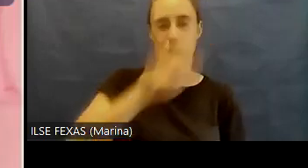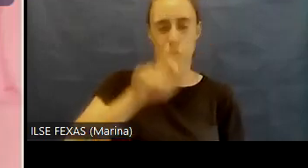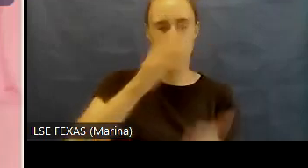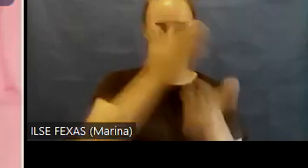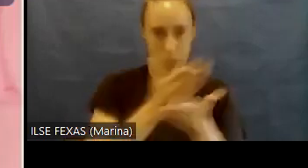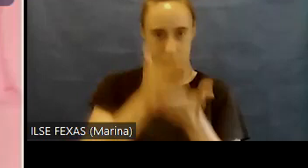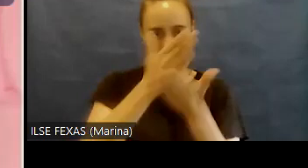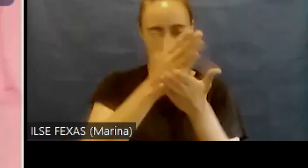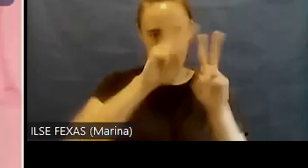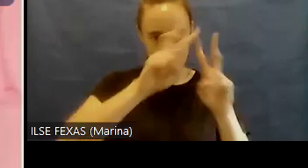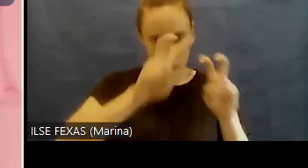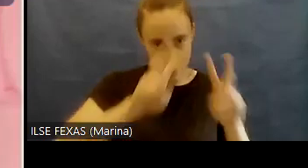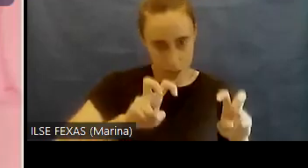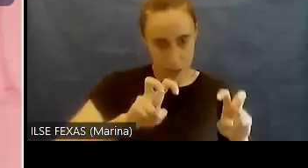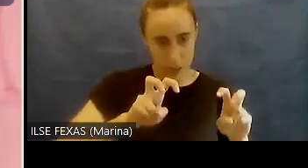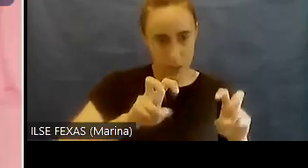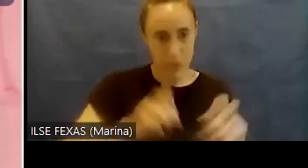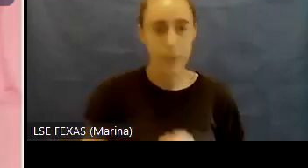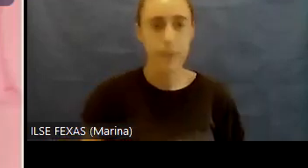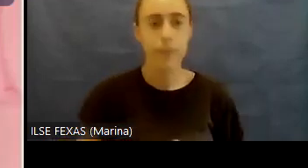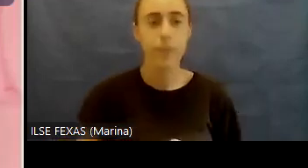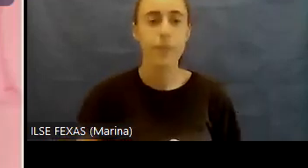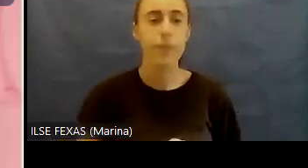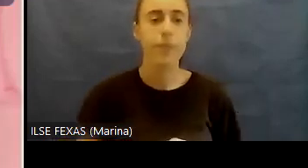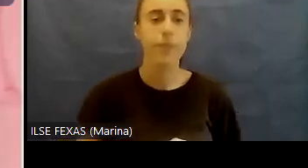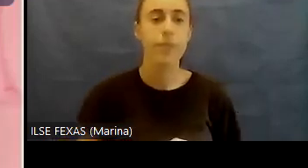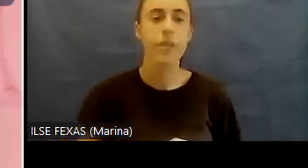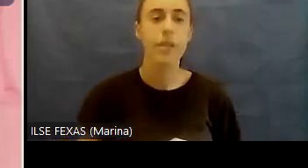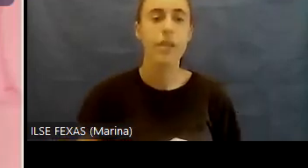hay 2 iconos más que ahora os explicaré cuál es su función,